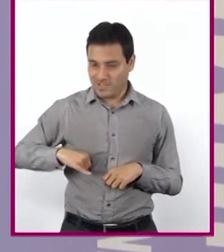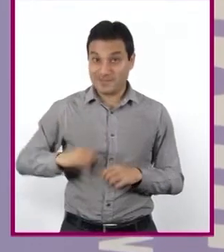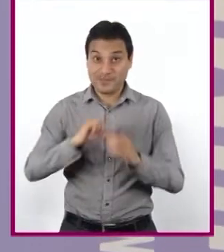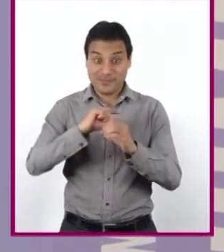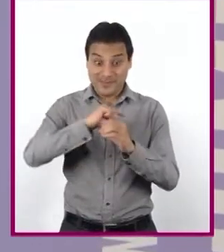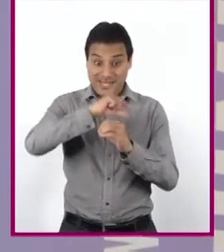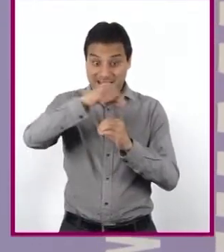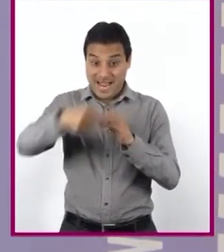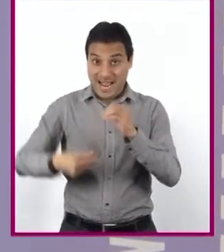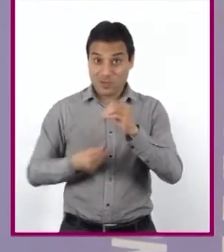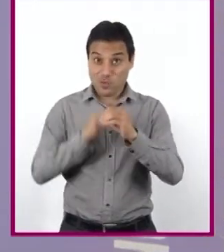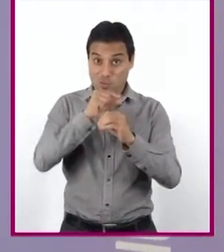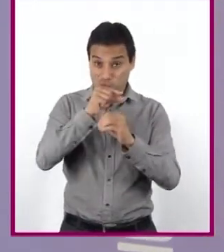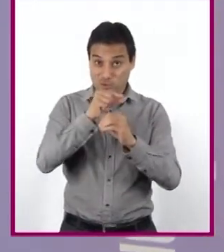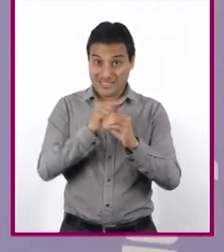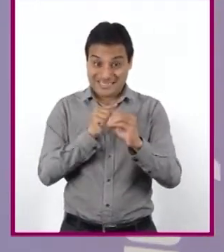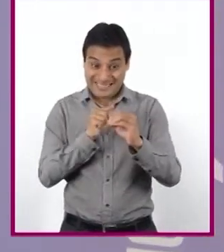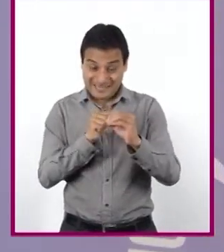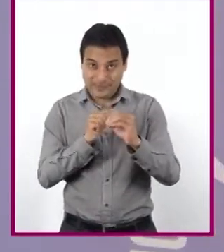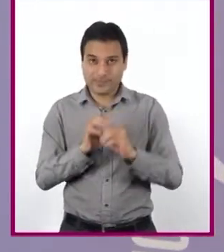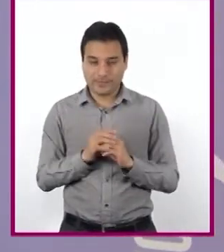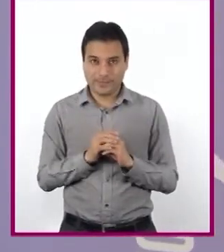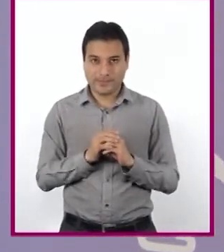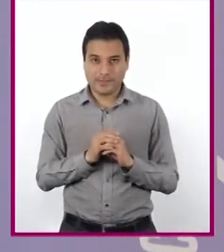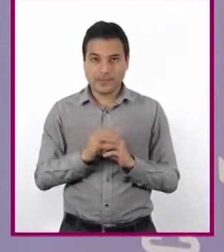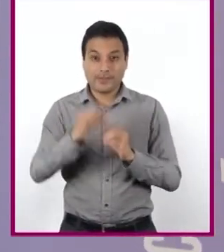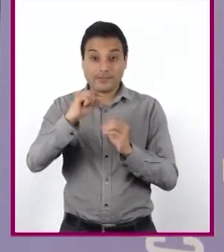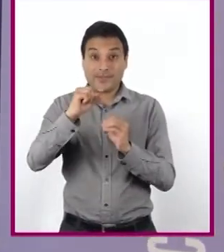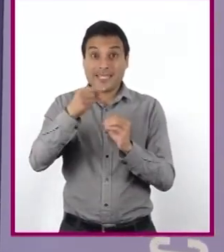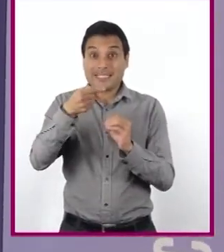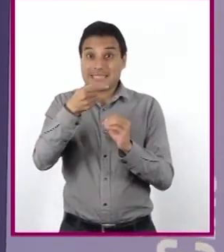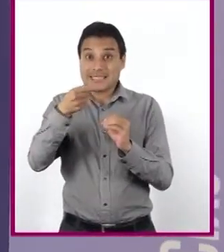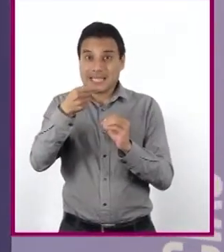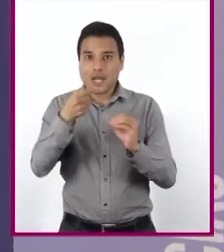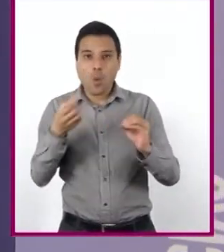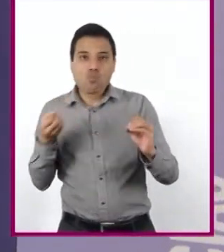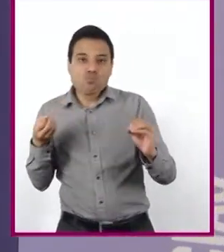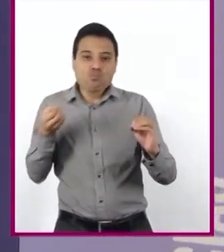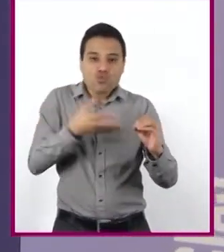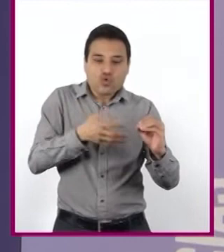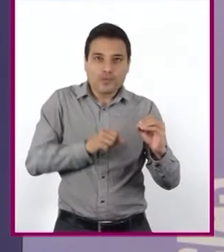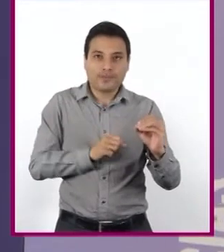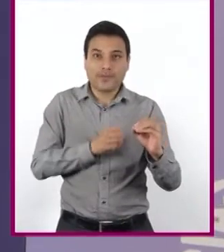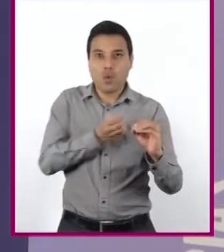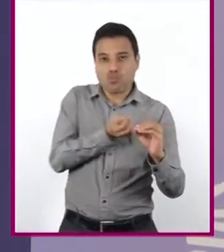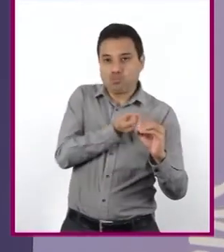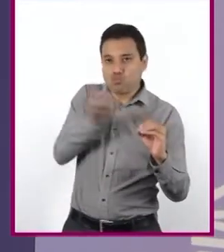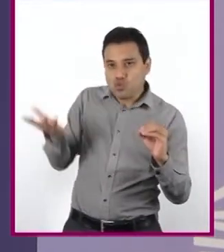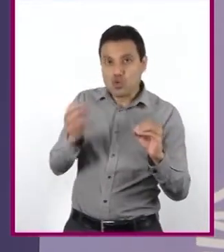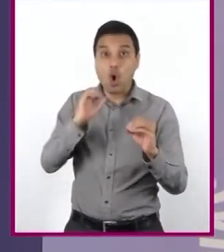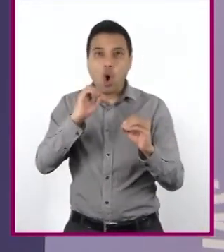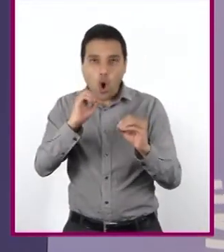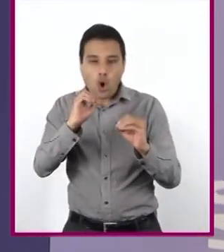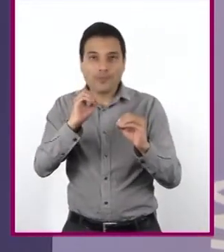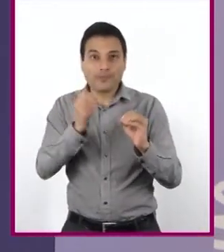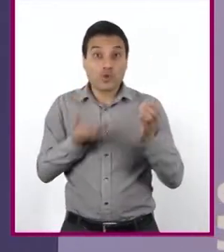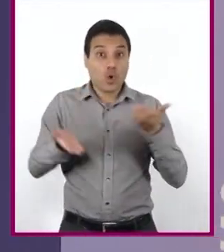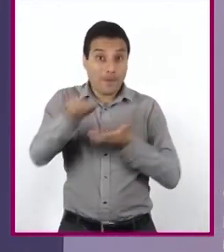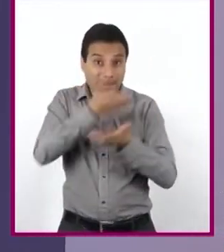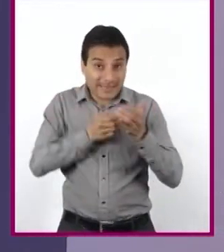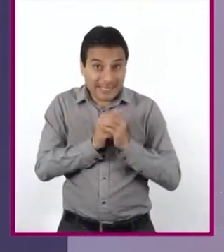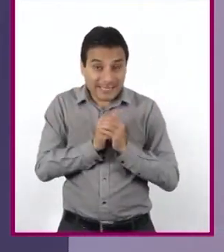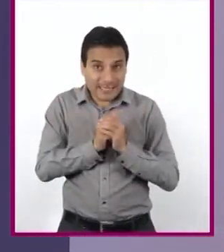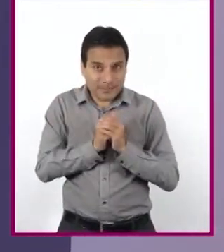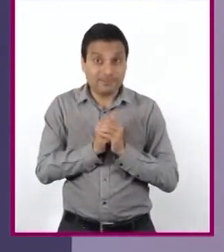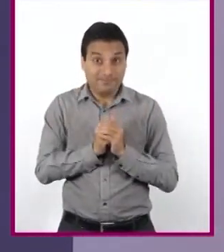átomos de los elementos, al ganar, ceder o compartir electrones, completan su